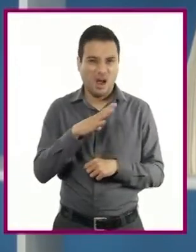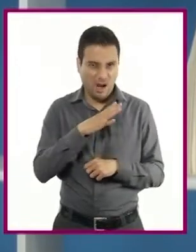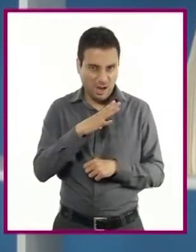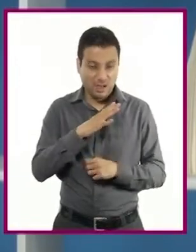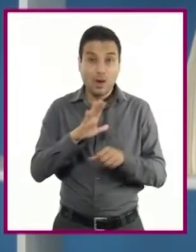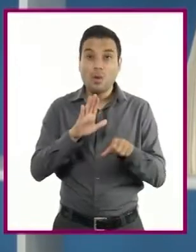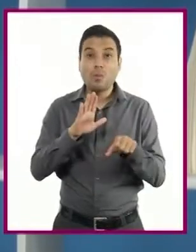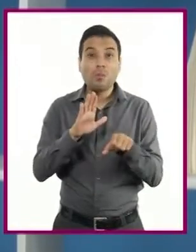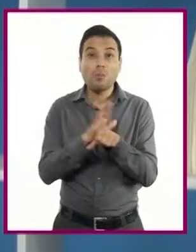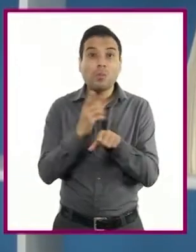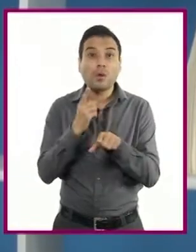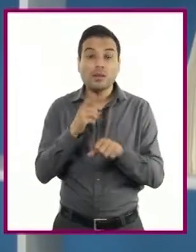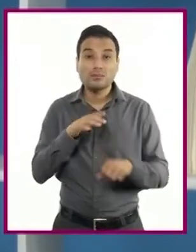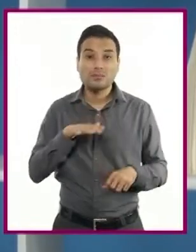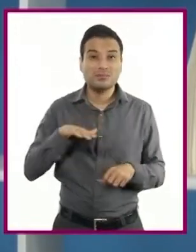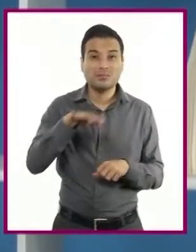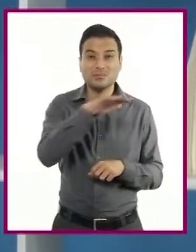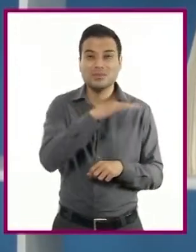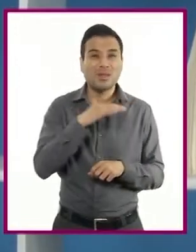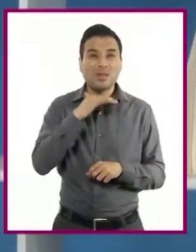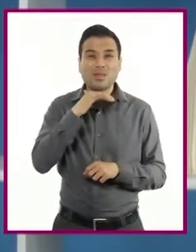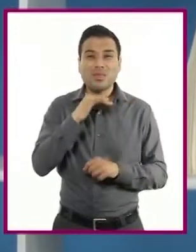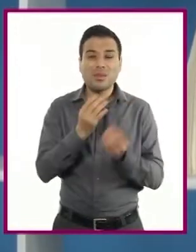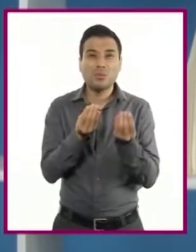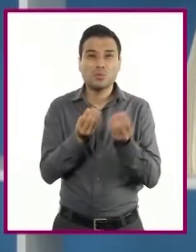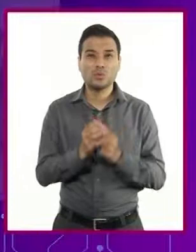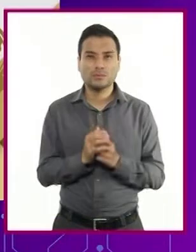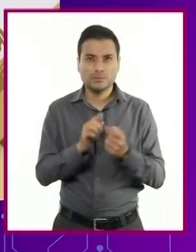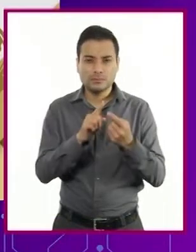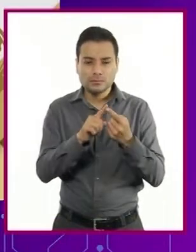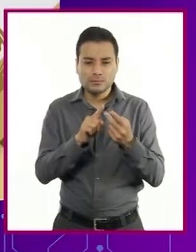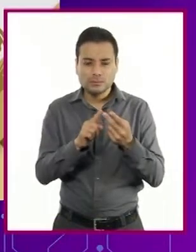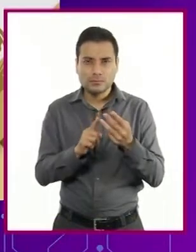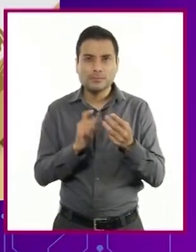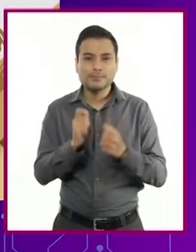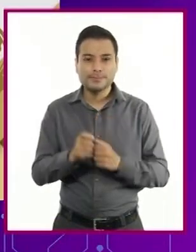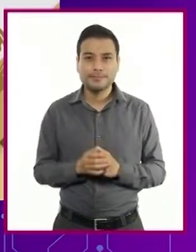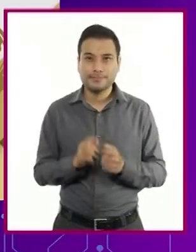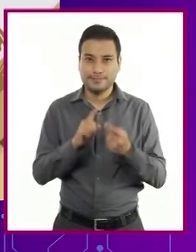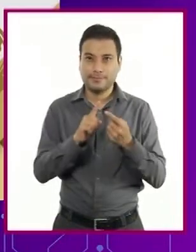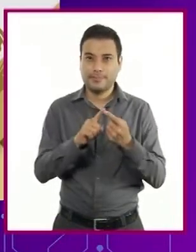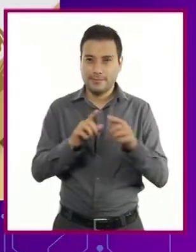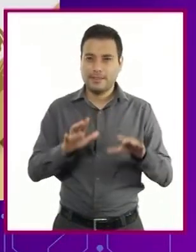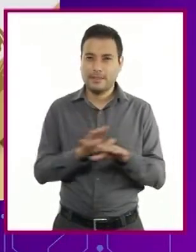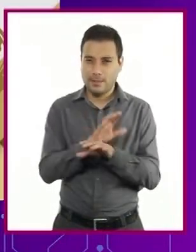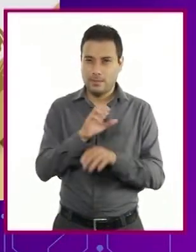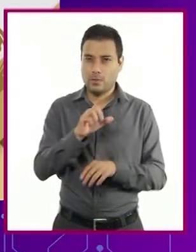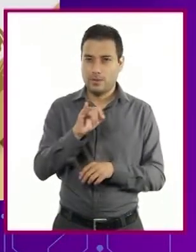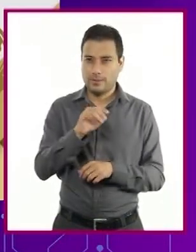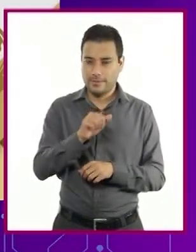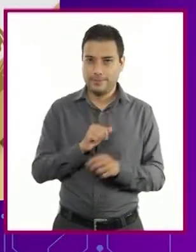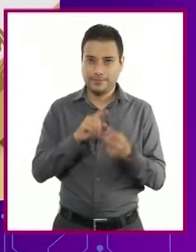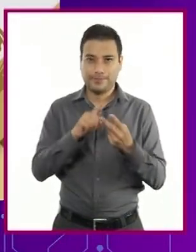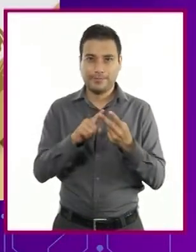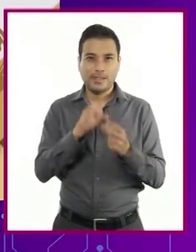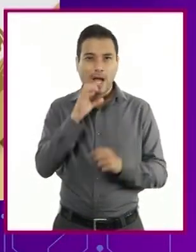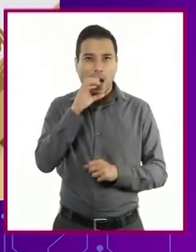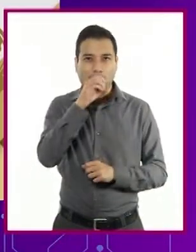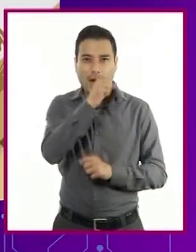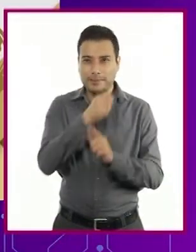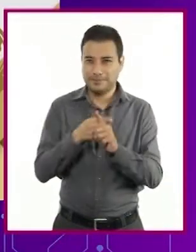deterioro ambiental y la contaminación. Estos fenómenos son el cambio climático, el calentamiento